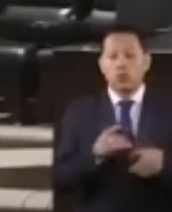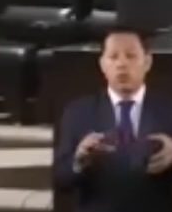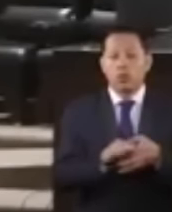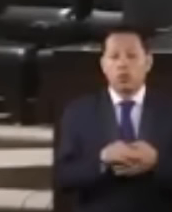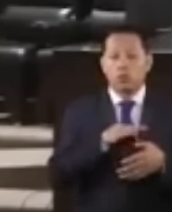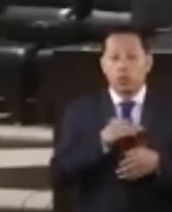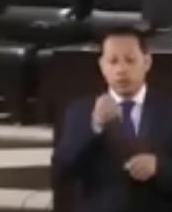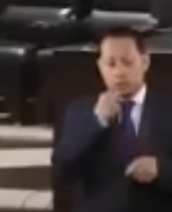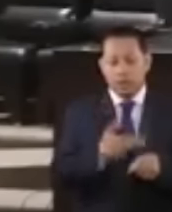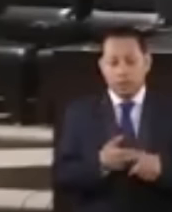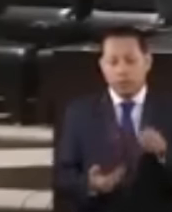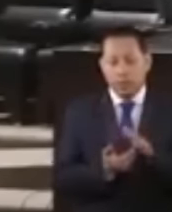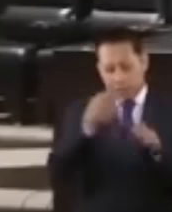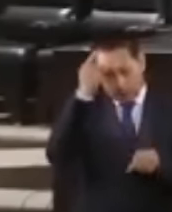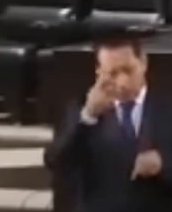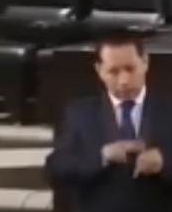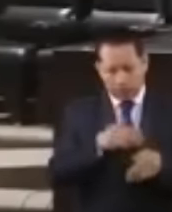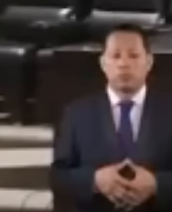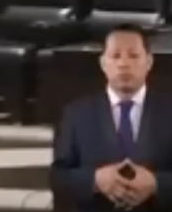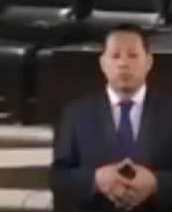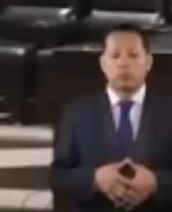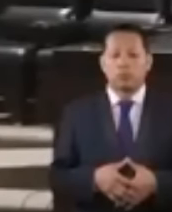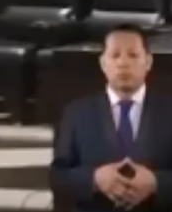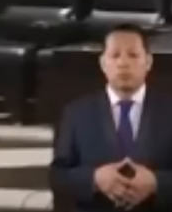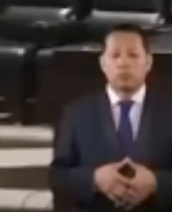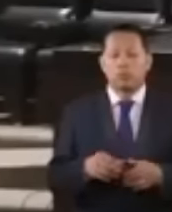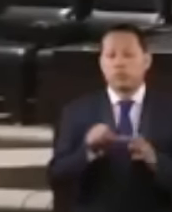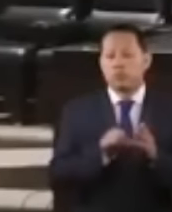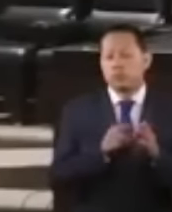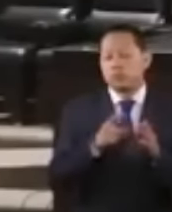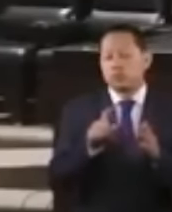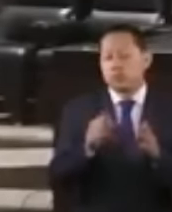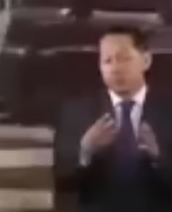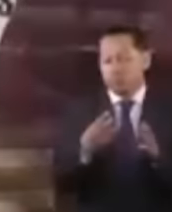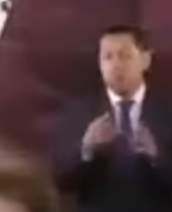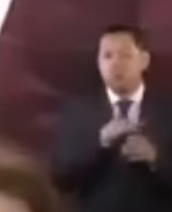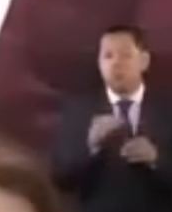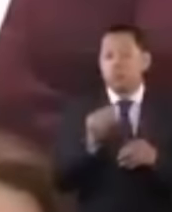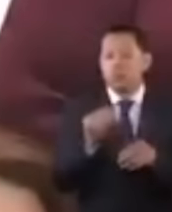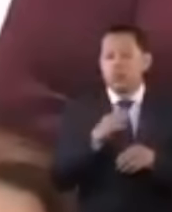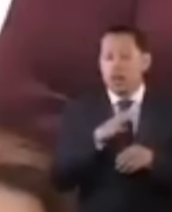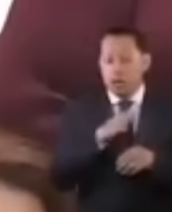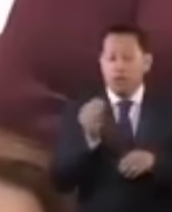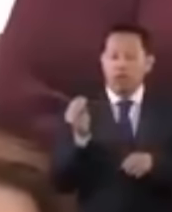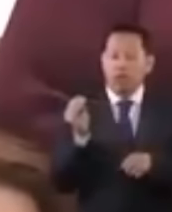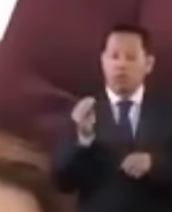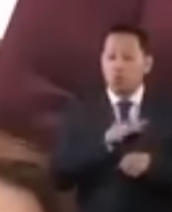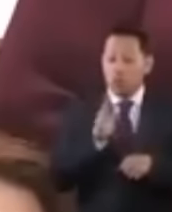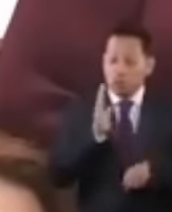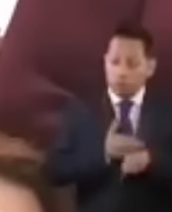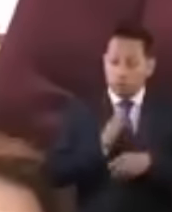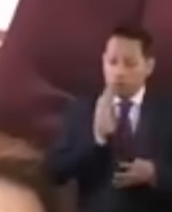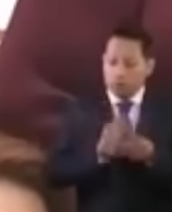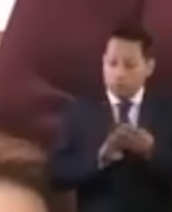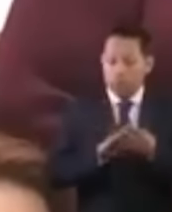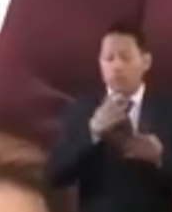a la Secretaría de la Mesa Directiva dar lectura de la misma. Artículo 123. Se impondrá la pena de prisión de 5